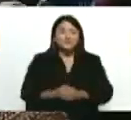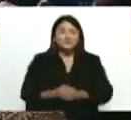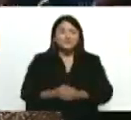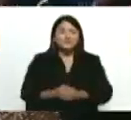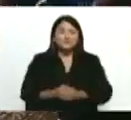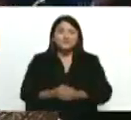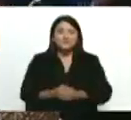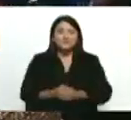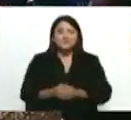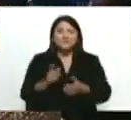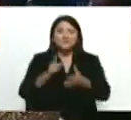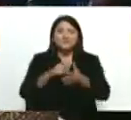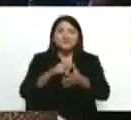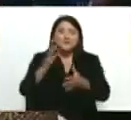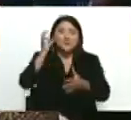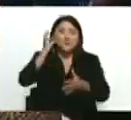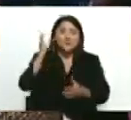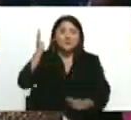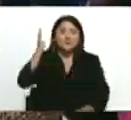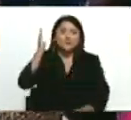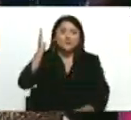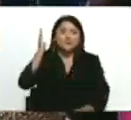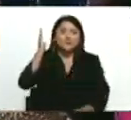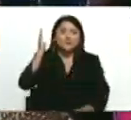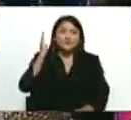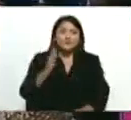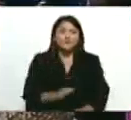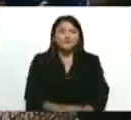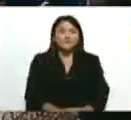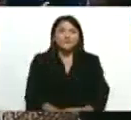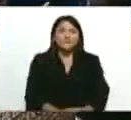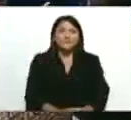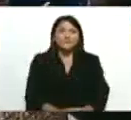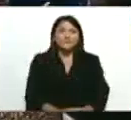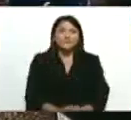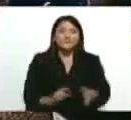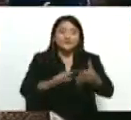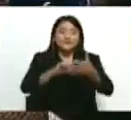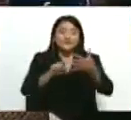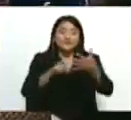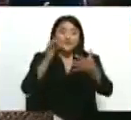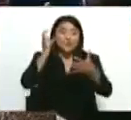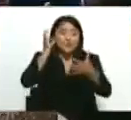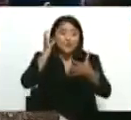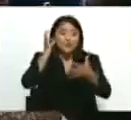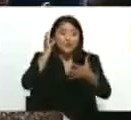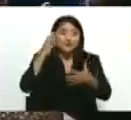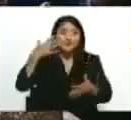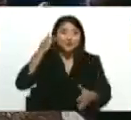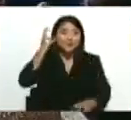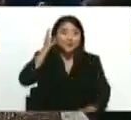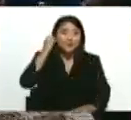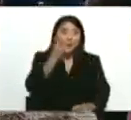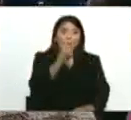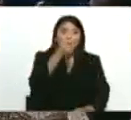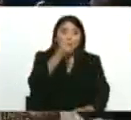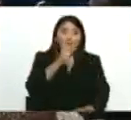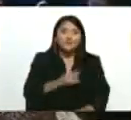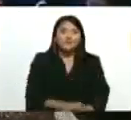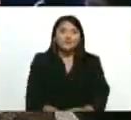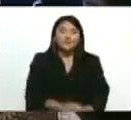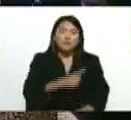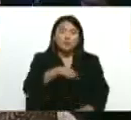De La Guaira, Eneida García. Mire, van cinco y un solo hombre, ¿eh? Así estamos nosotros en